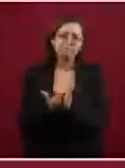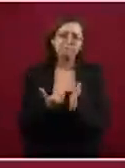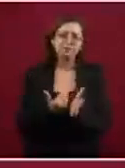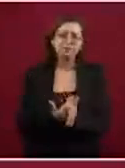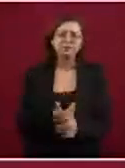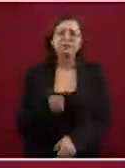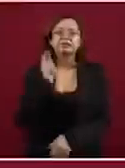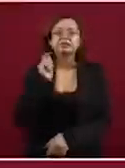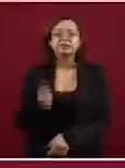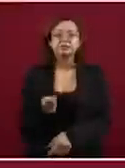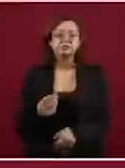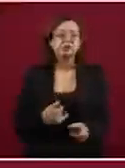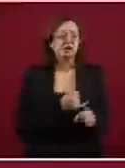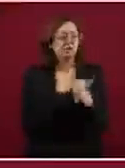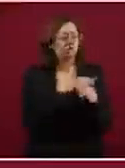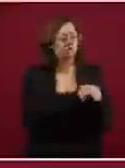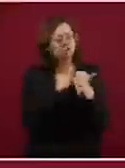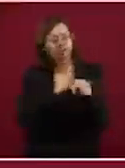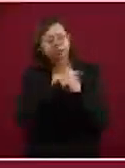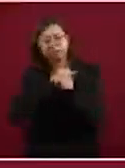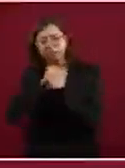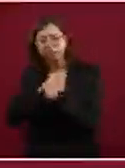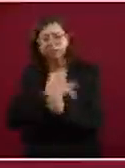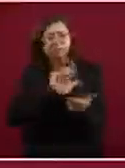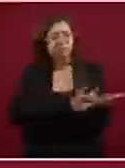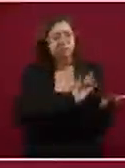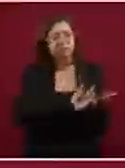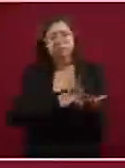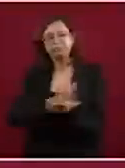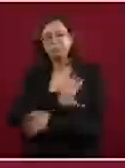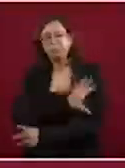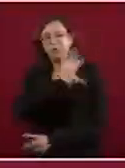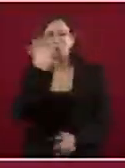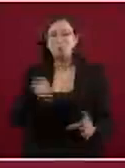recoger toda la información para ver las causas y